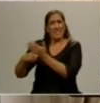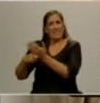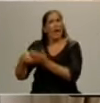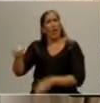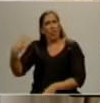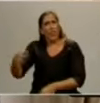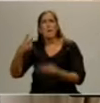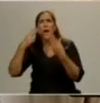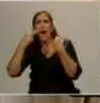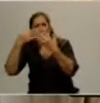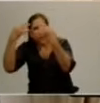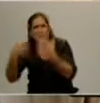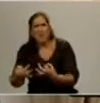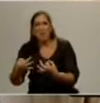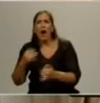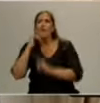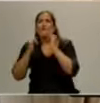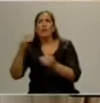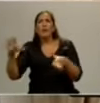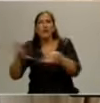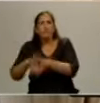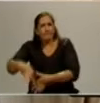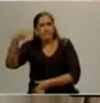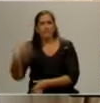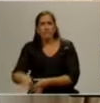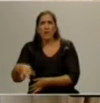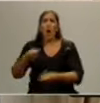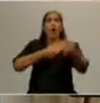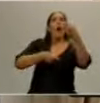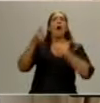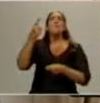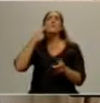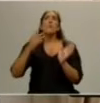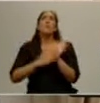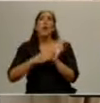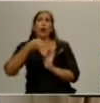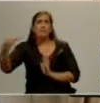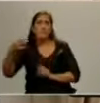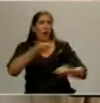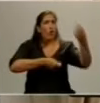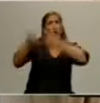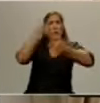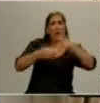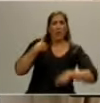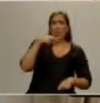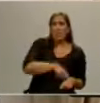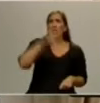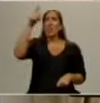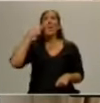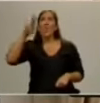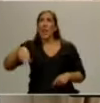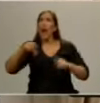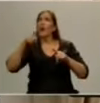averiguado con datos duros, objetivos, que el comercio bilateral entre Irán y la República